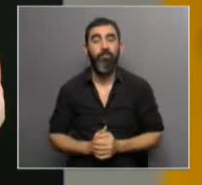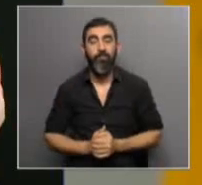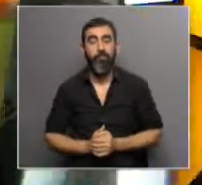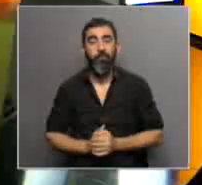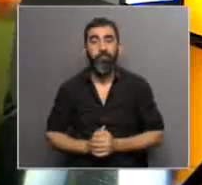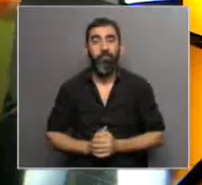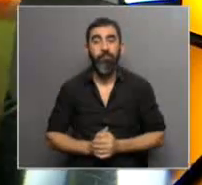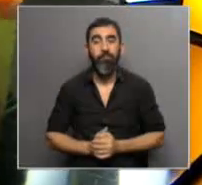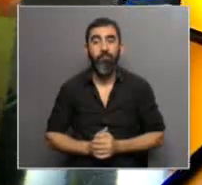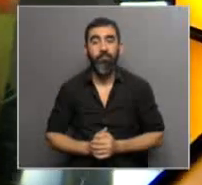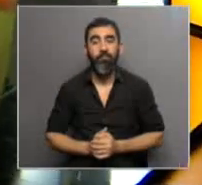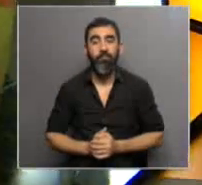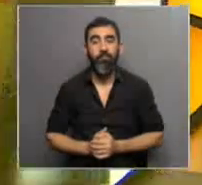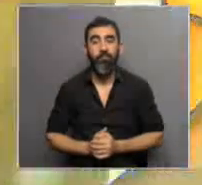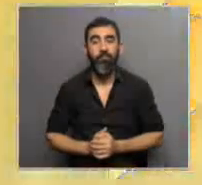informe